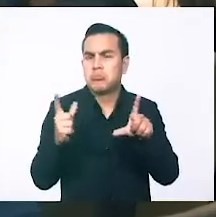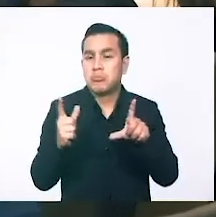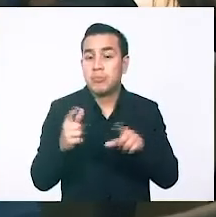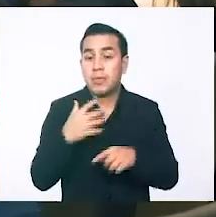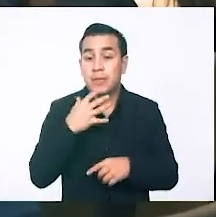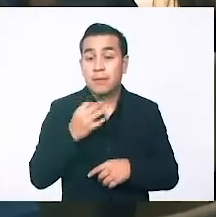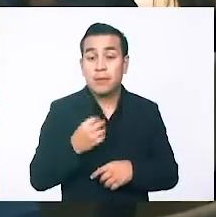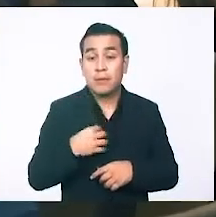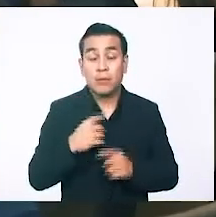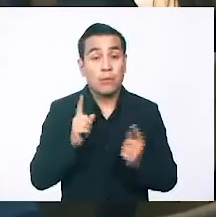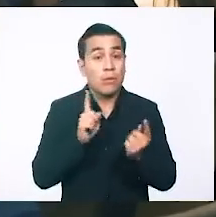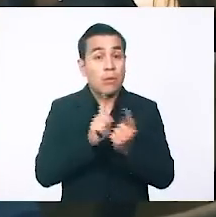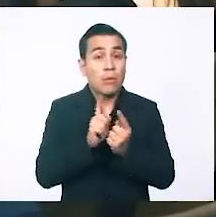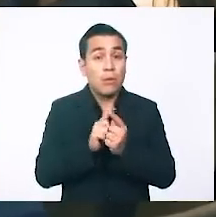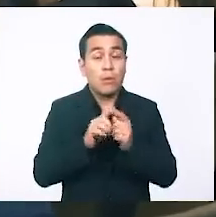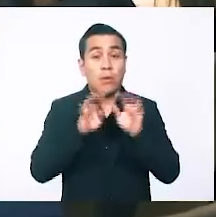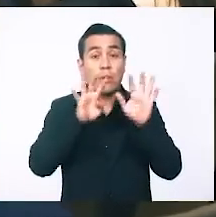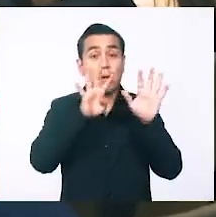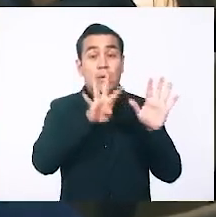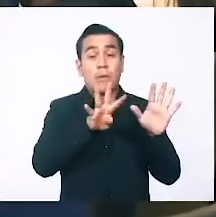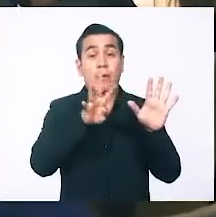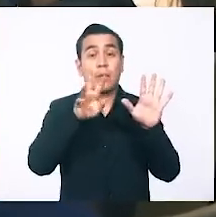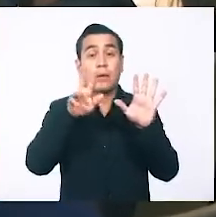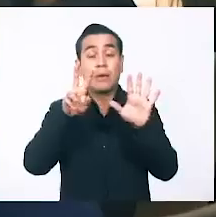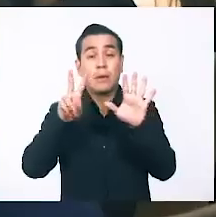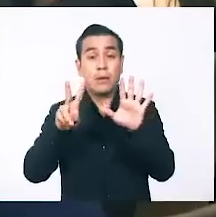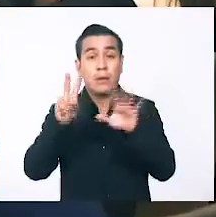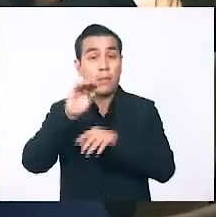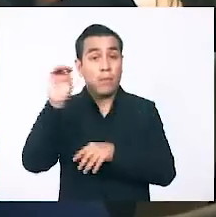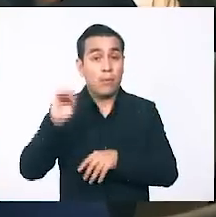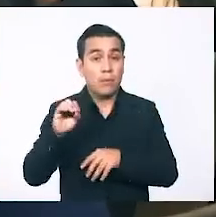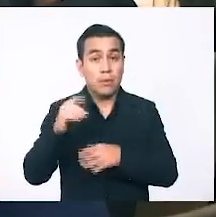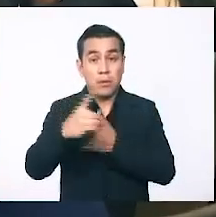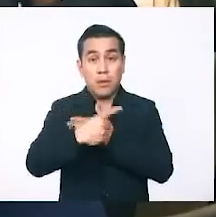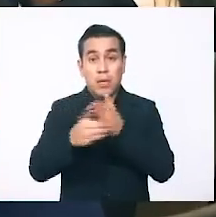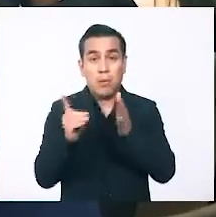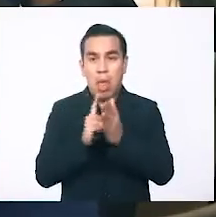Yo no conocí al 97% de los diputados.